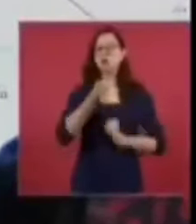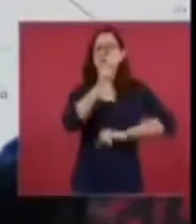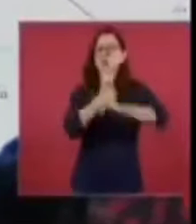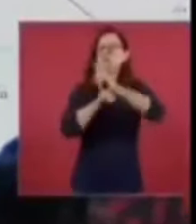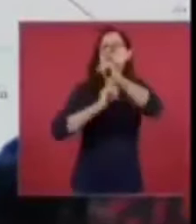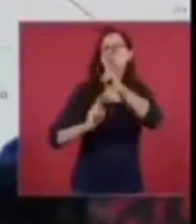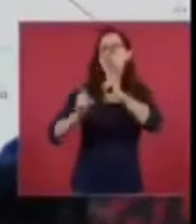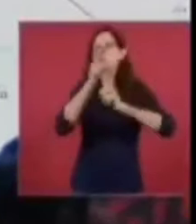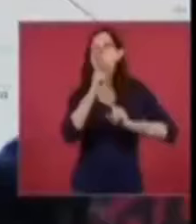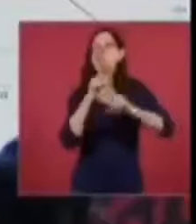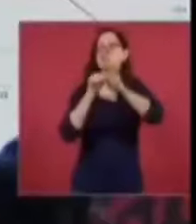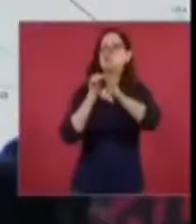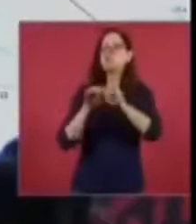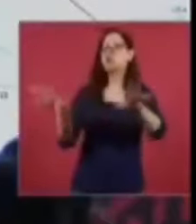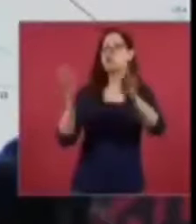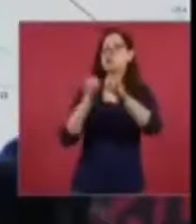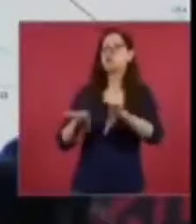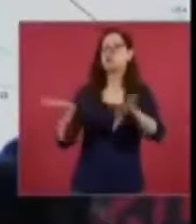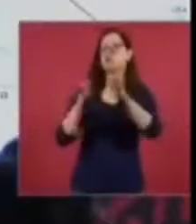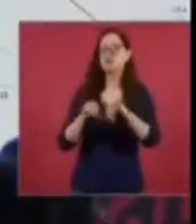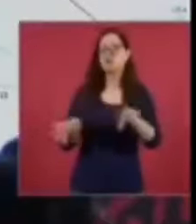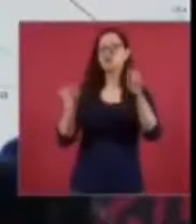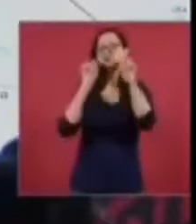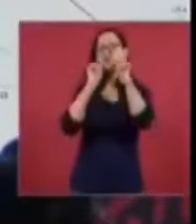cuando no Mancha